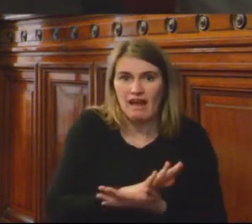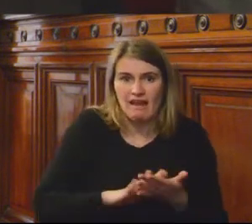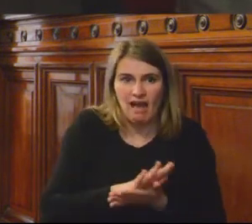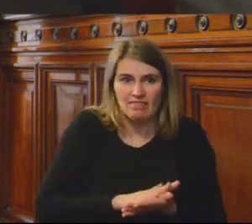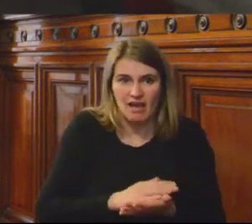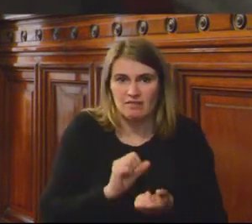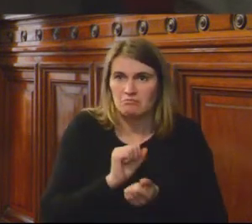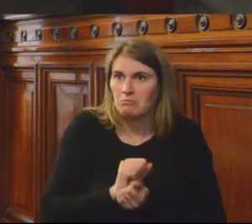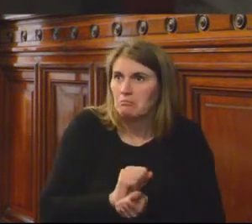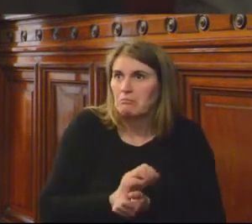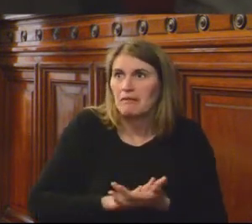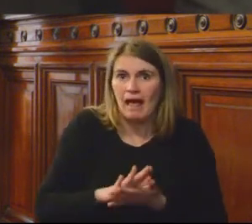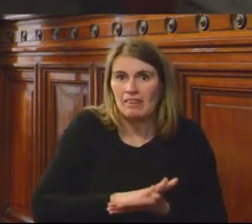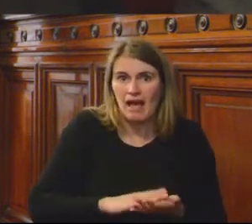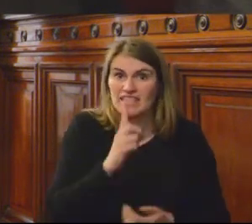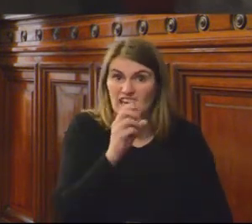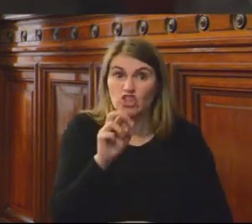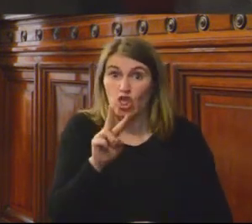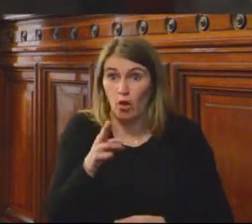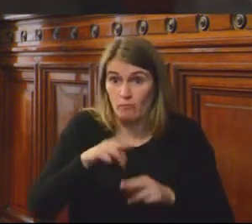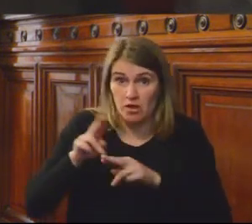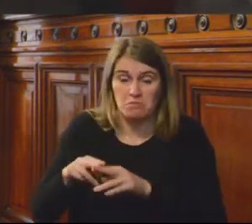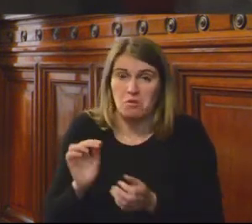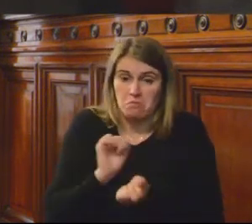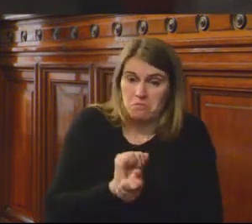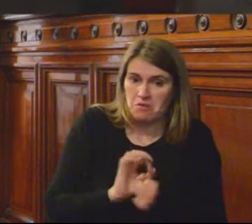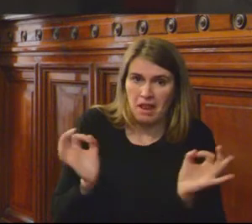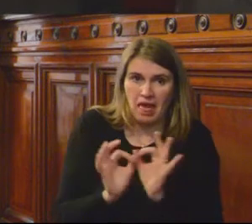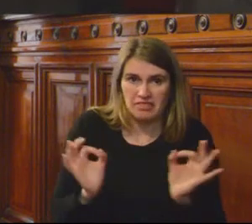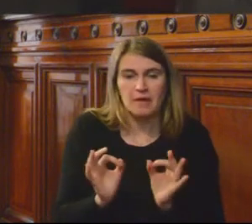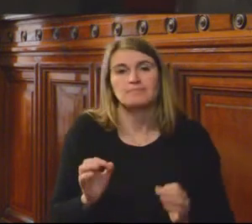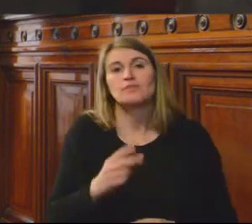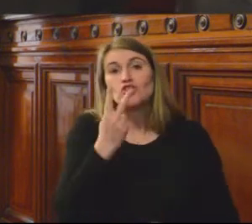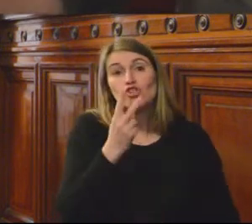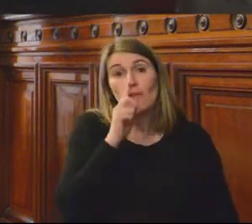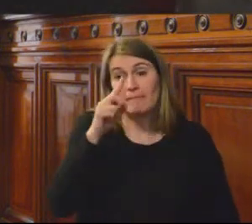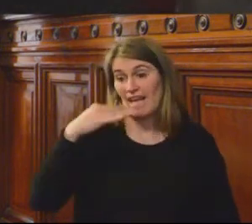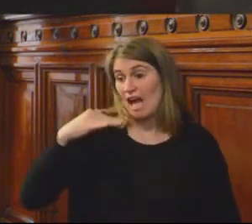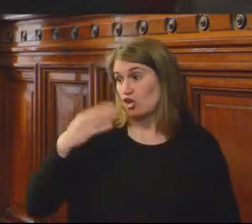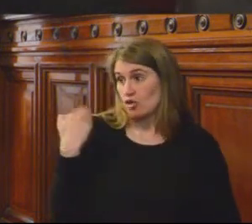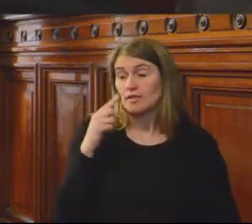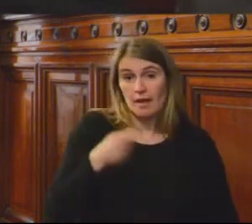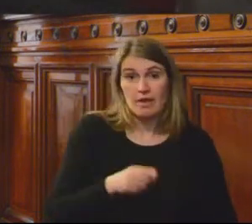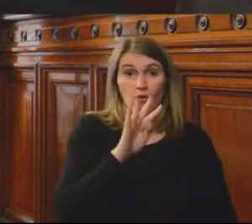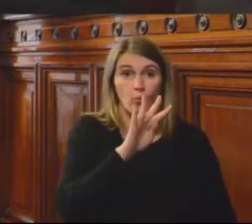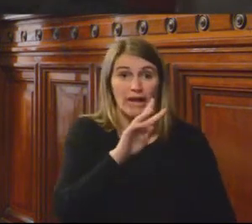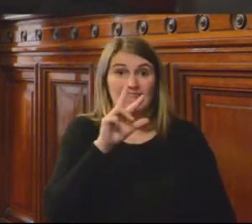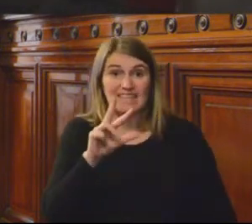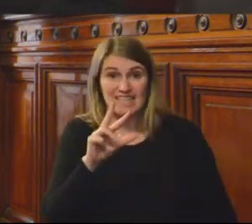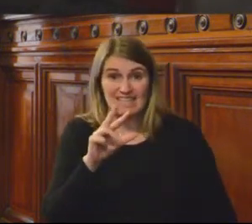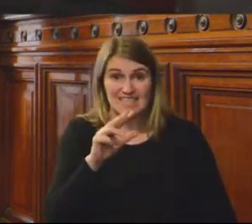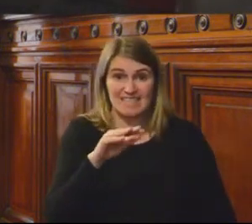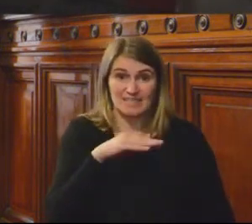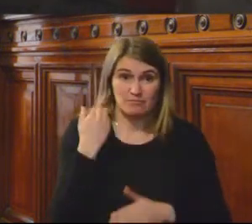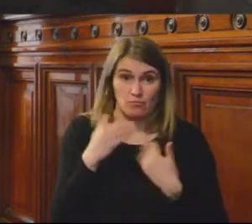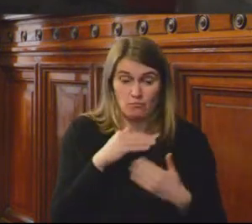en relación a estos 102 casos. Lo mismo pasó en el 2014, de 43 asesinatos que refleja el Estado,